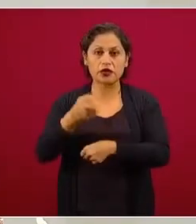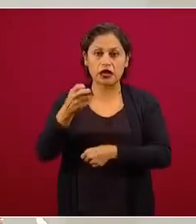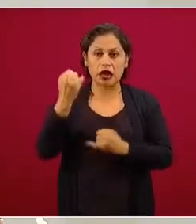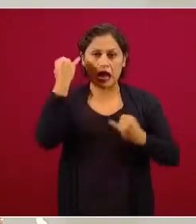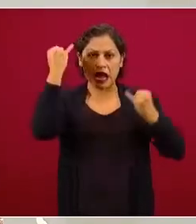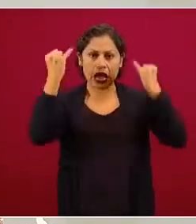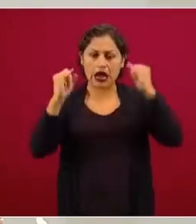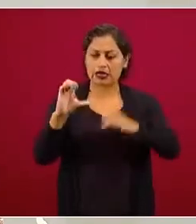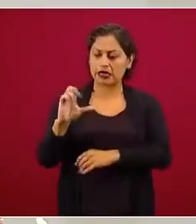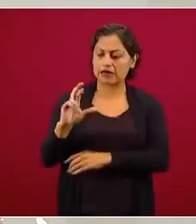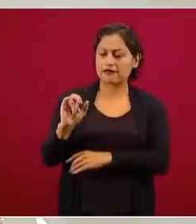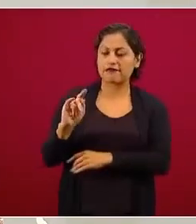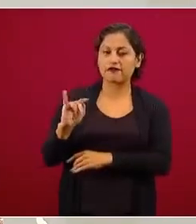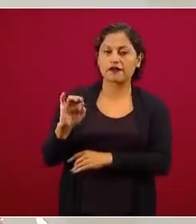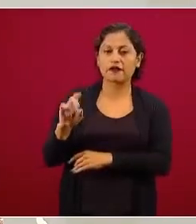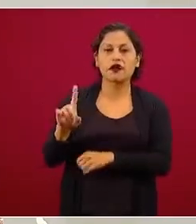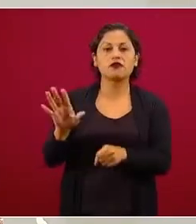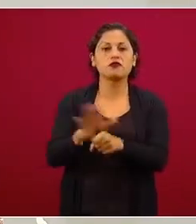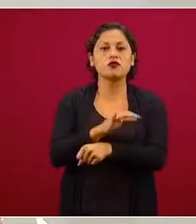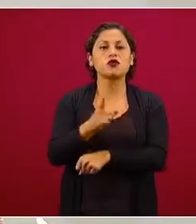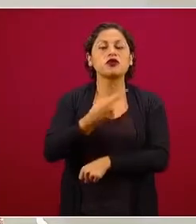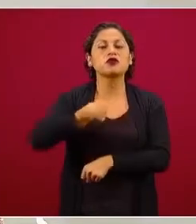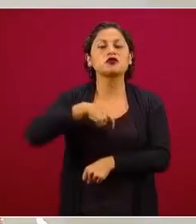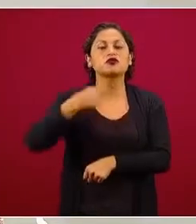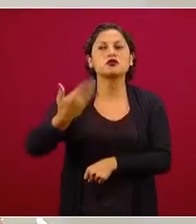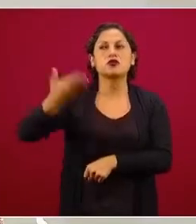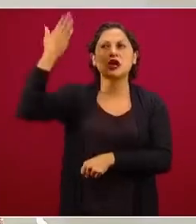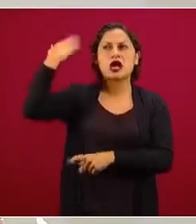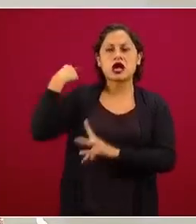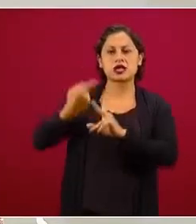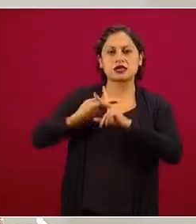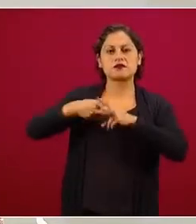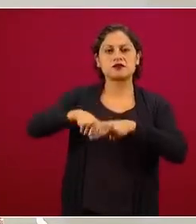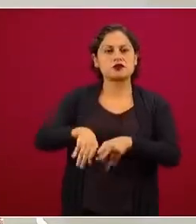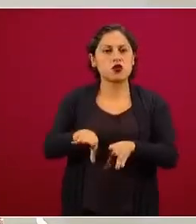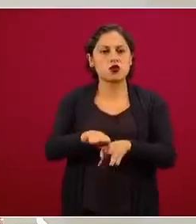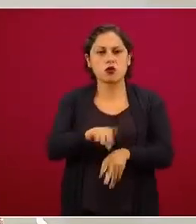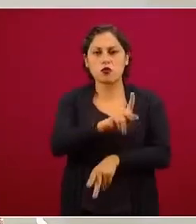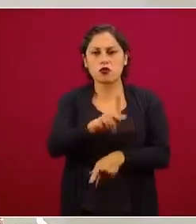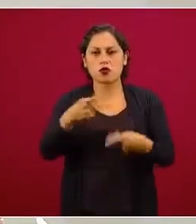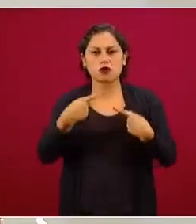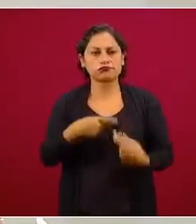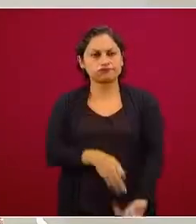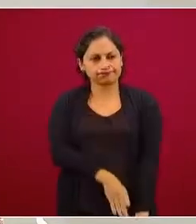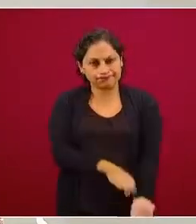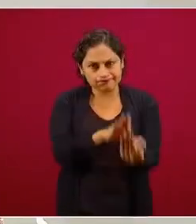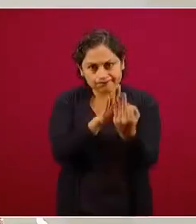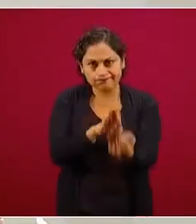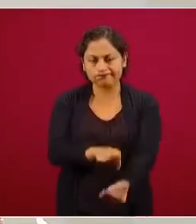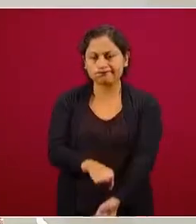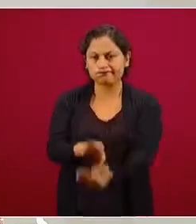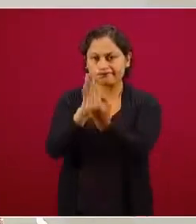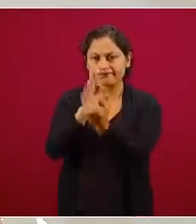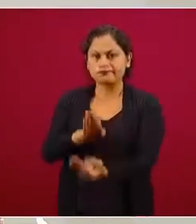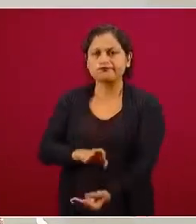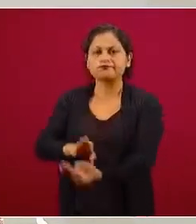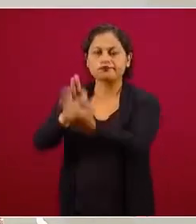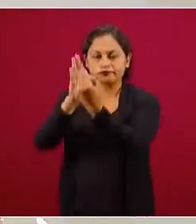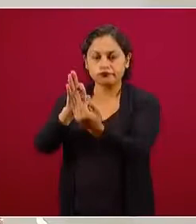atención desde nuestro origen ha sido directa, cara a cara, de manera personal y de